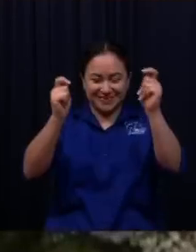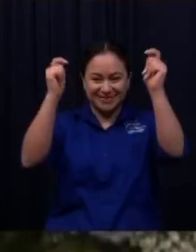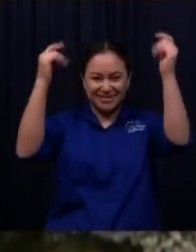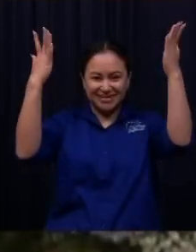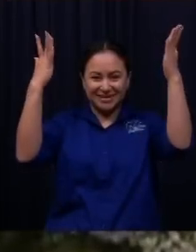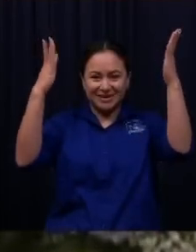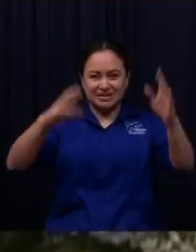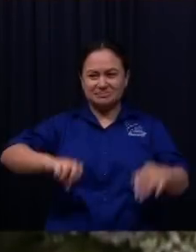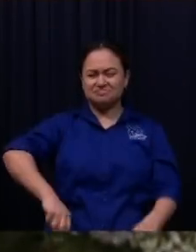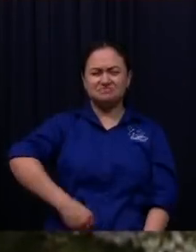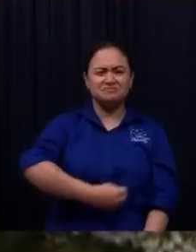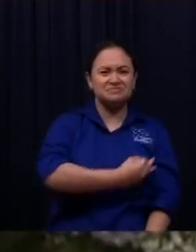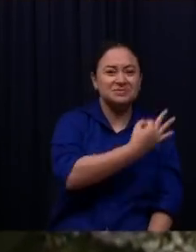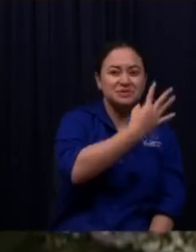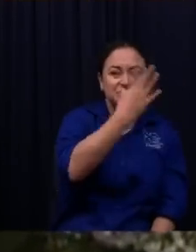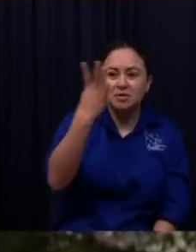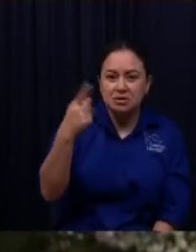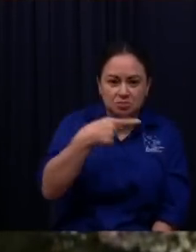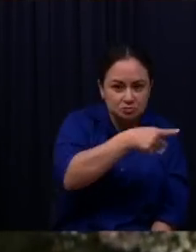¿Cuántos se van con él?